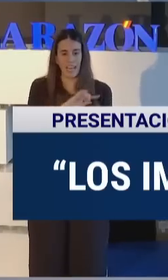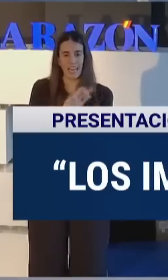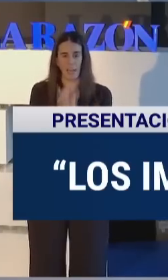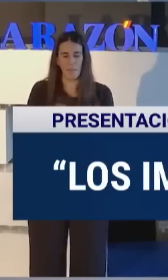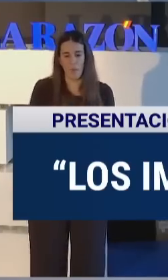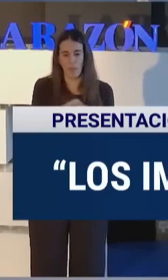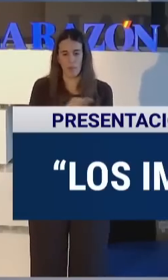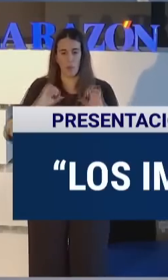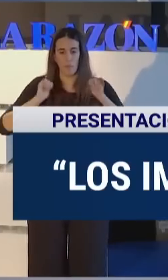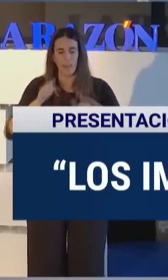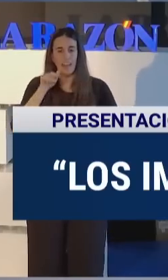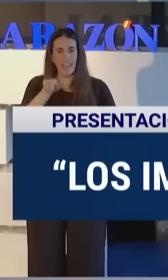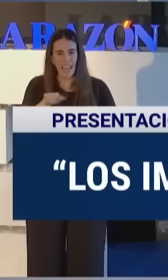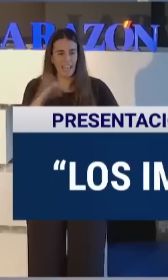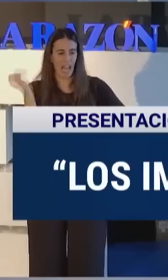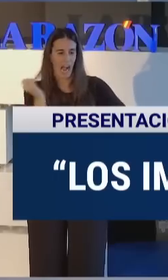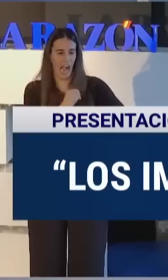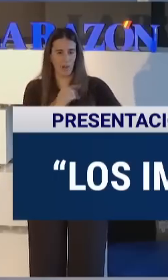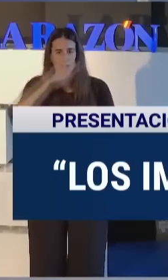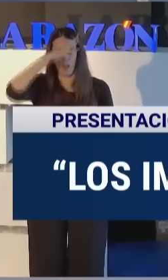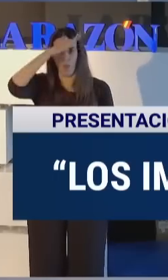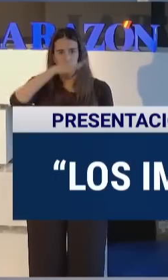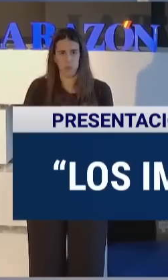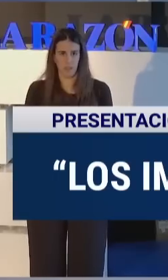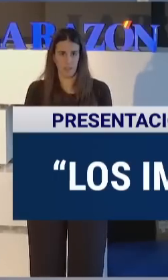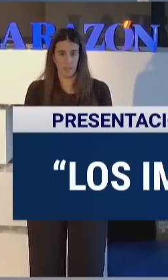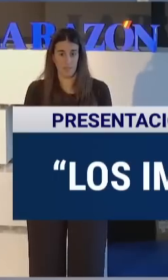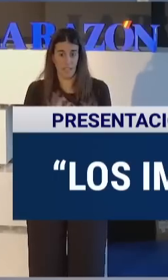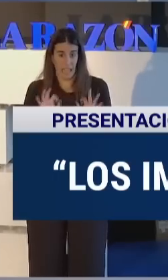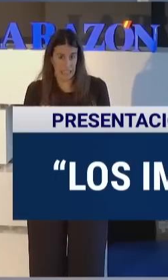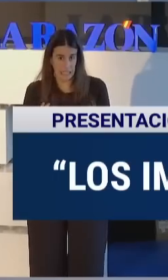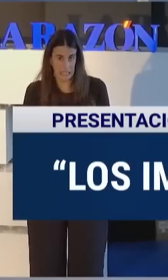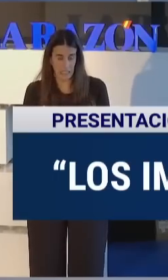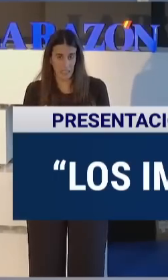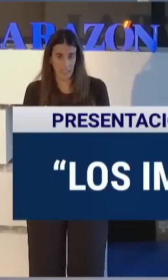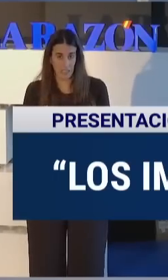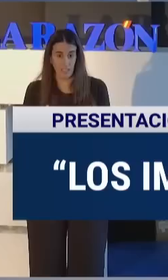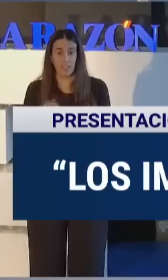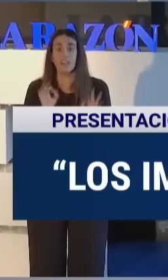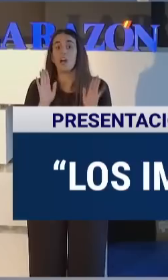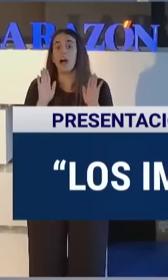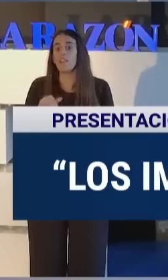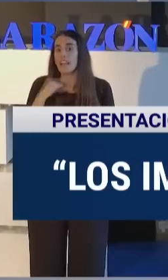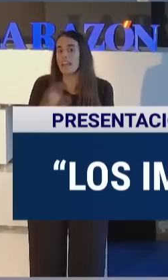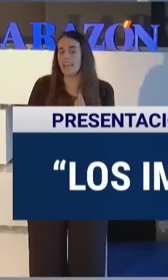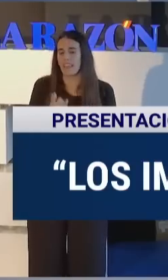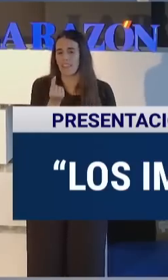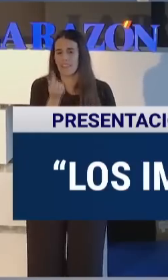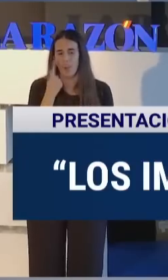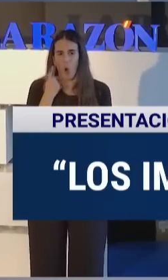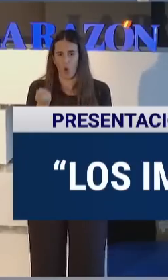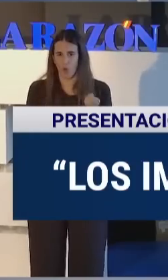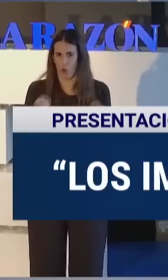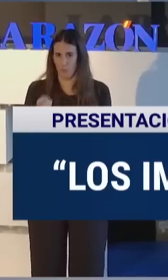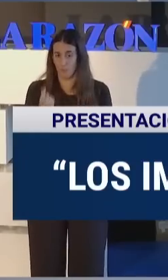empiezan a perder reservas. Digo, de manual. Entonces, como no les gusta perder de reservas, ¿qué hacen? Ponen control de capitales.